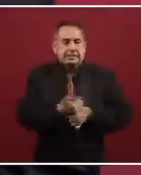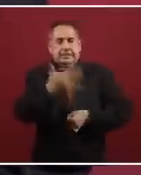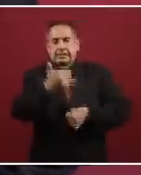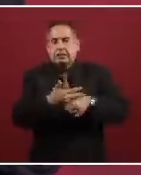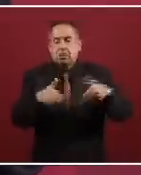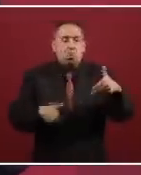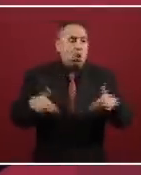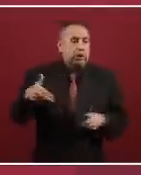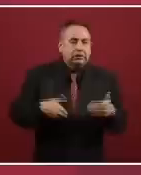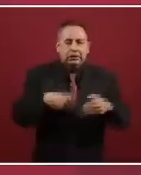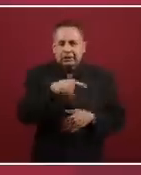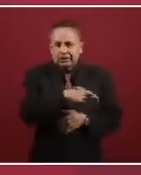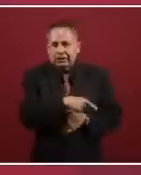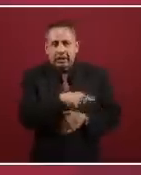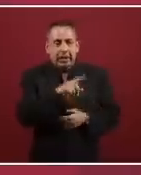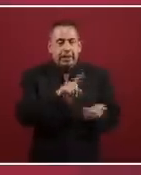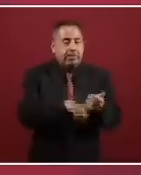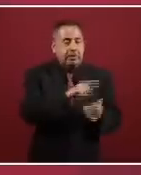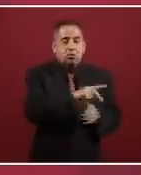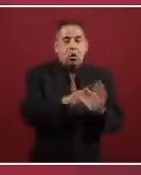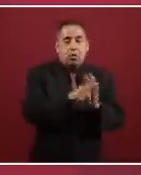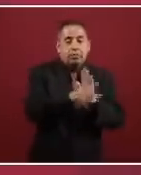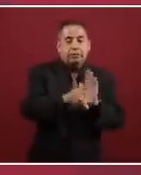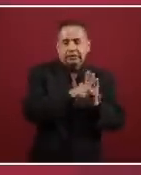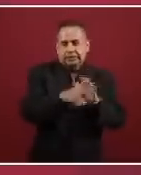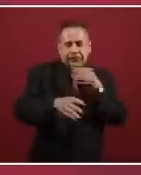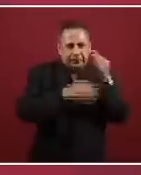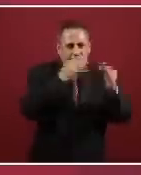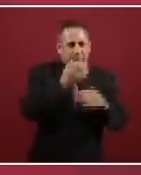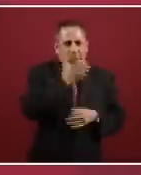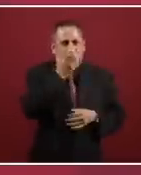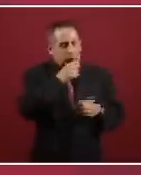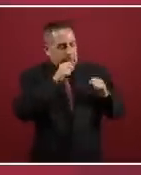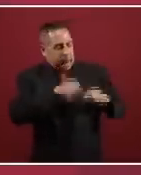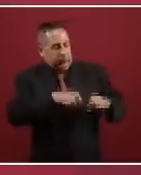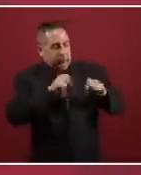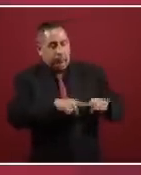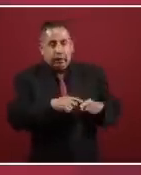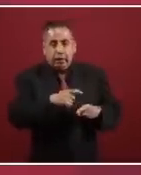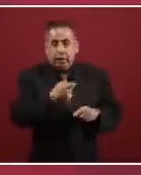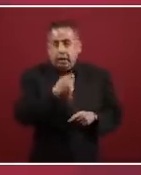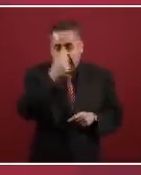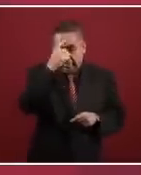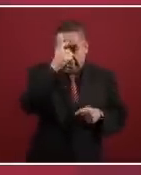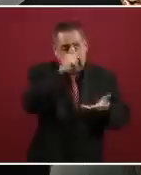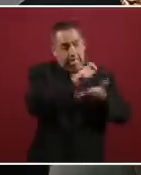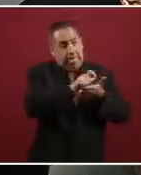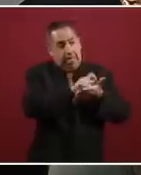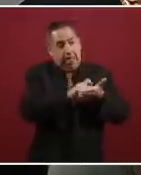de la prensa conservadora, los articulistas,